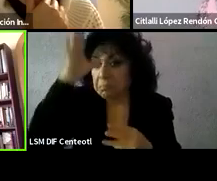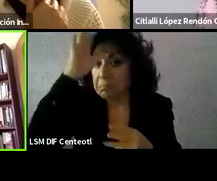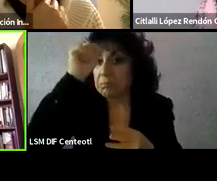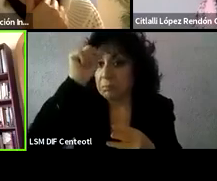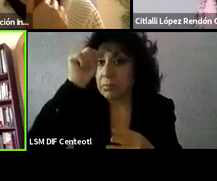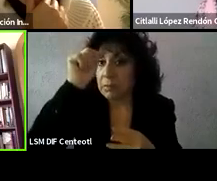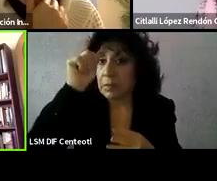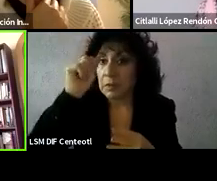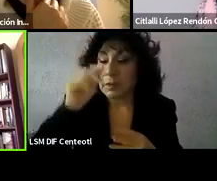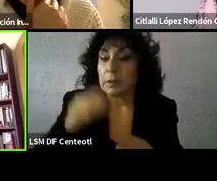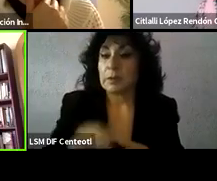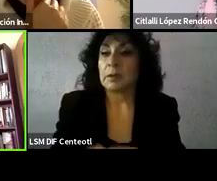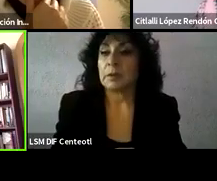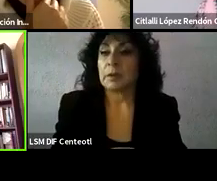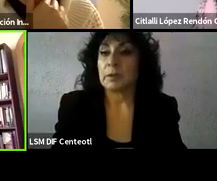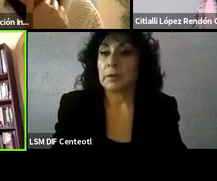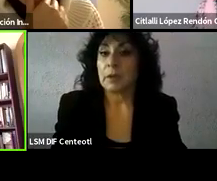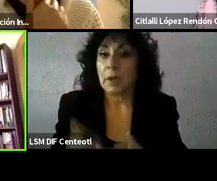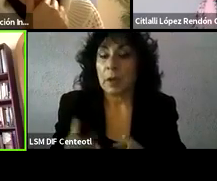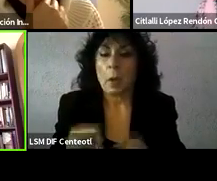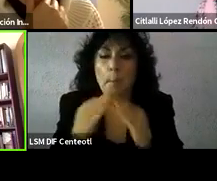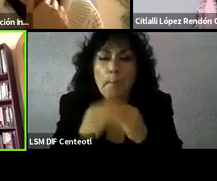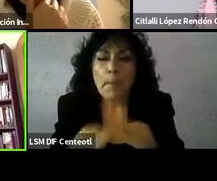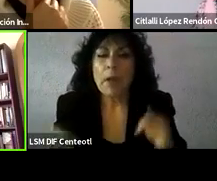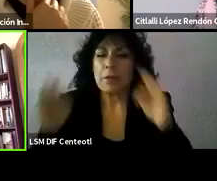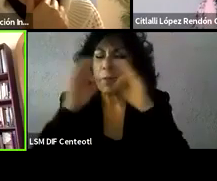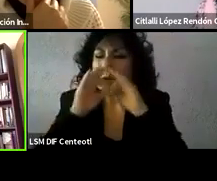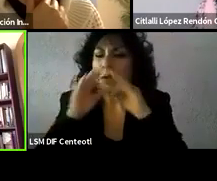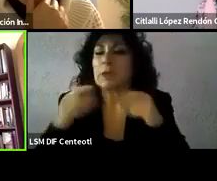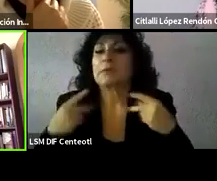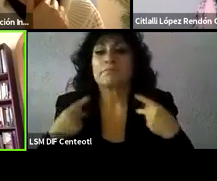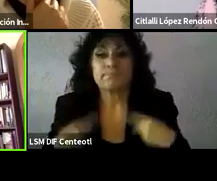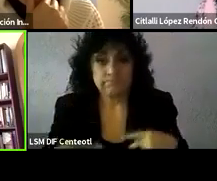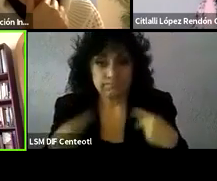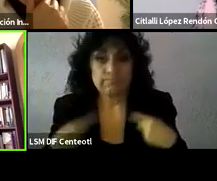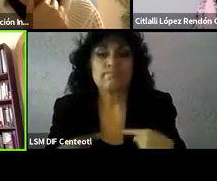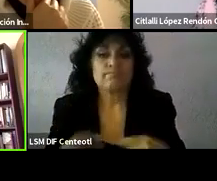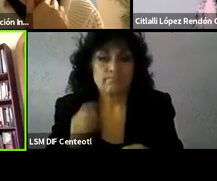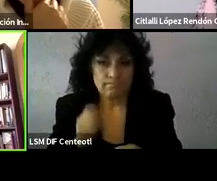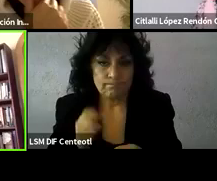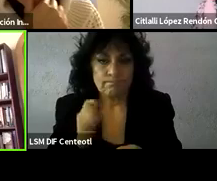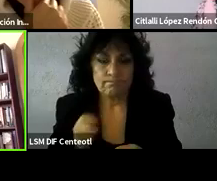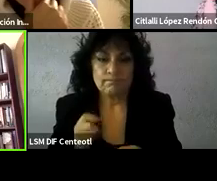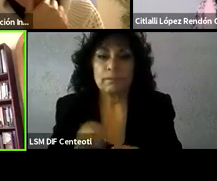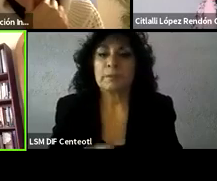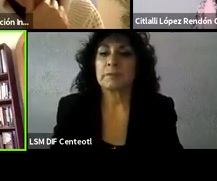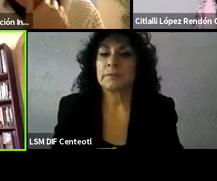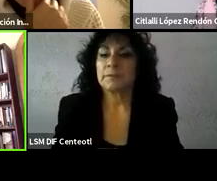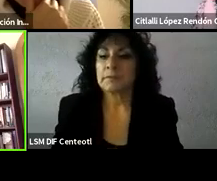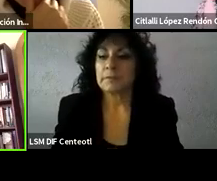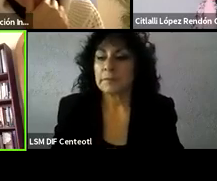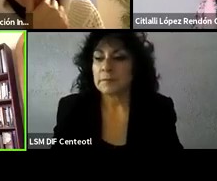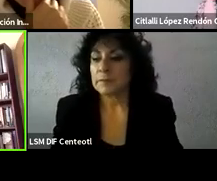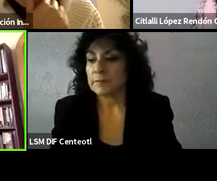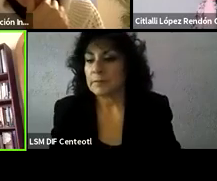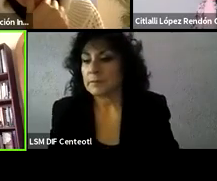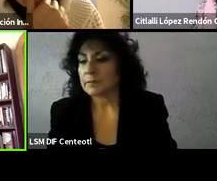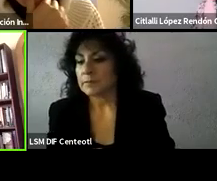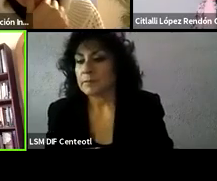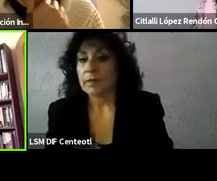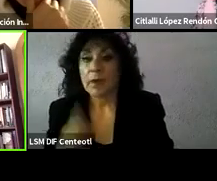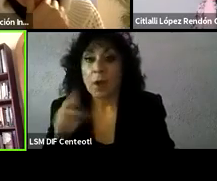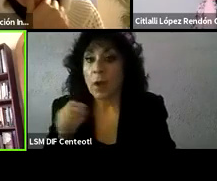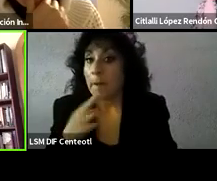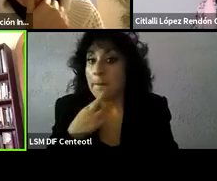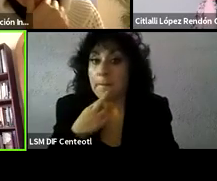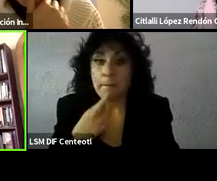que nos interesa son las personas, ¿no? Entonces, cómo entra, y no se está hablando de resolución, sino